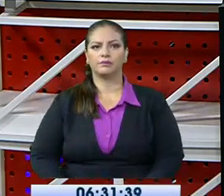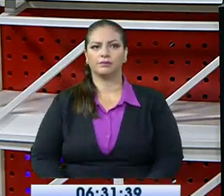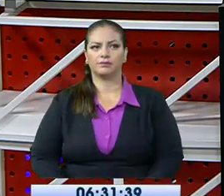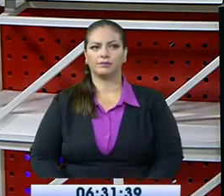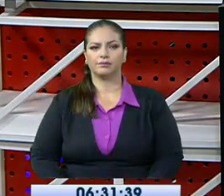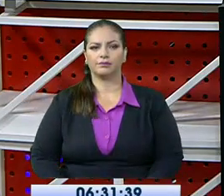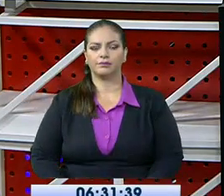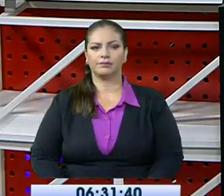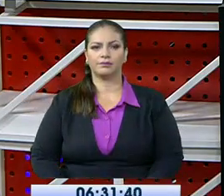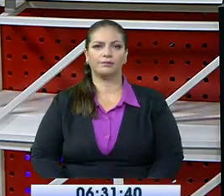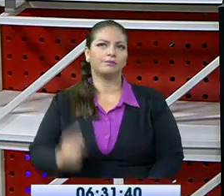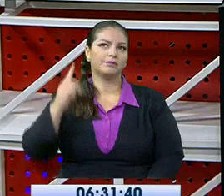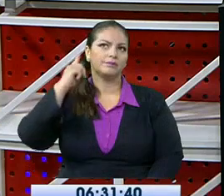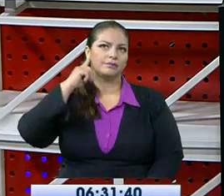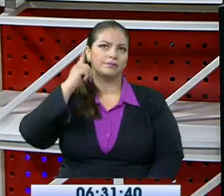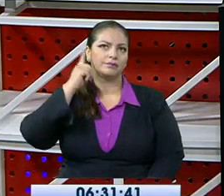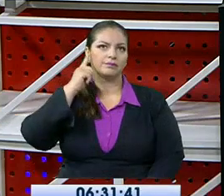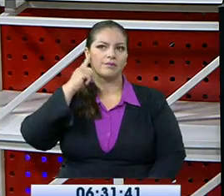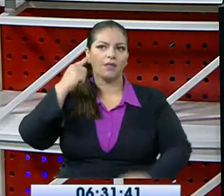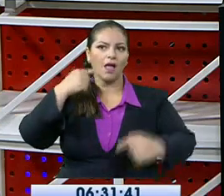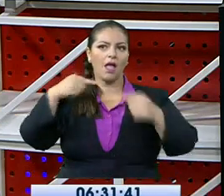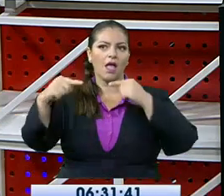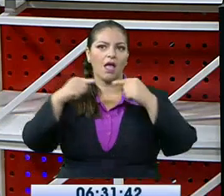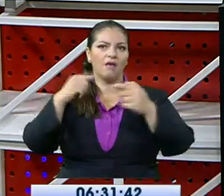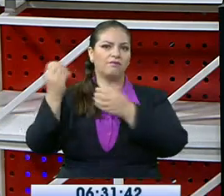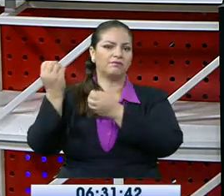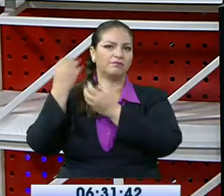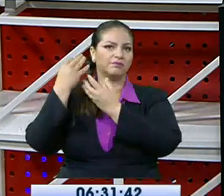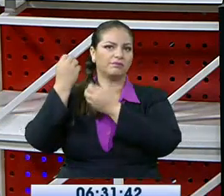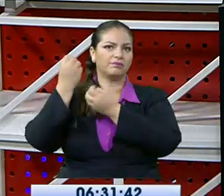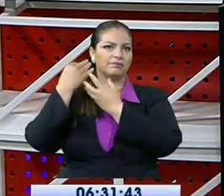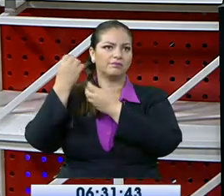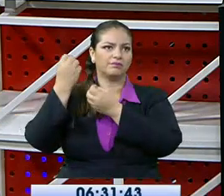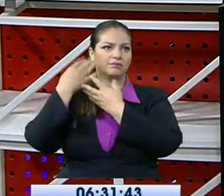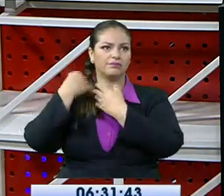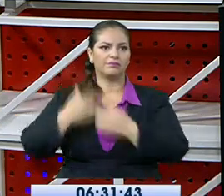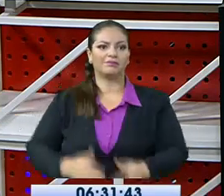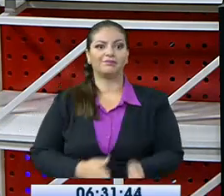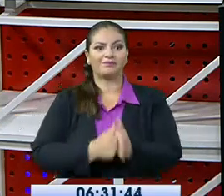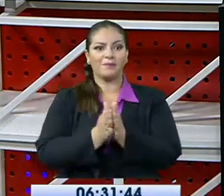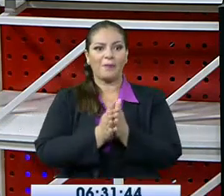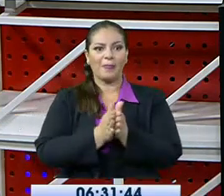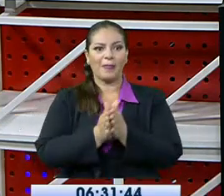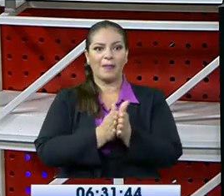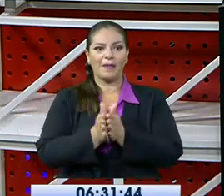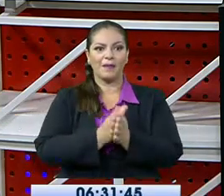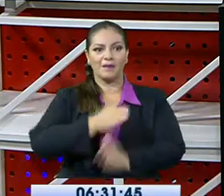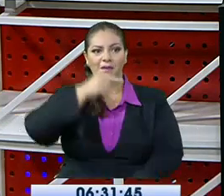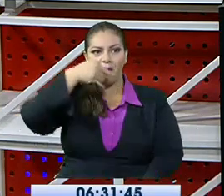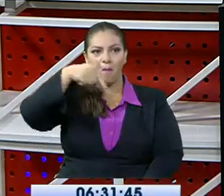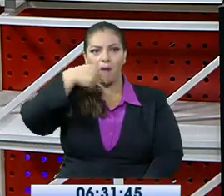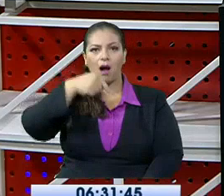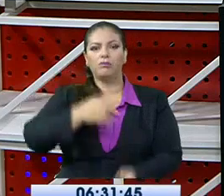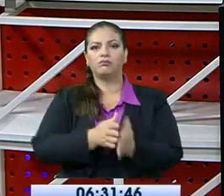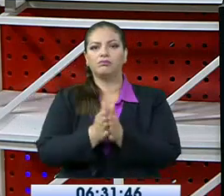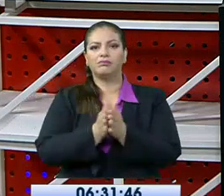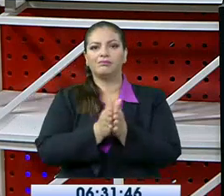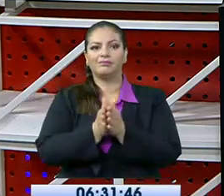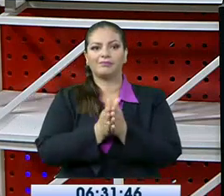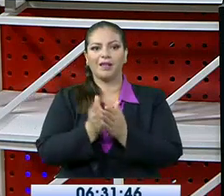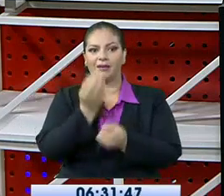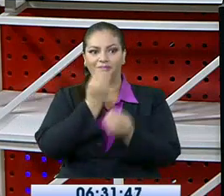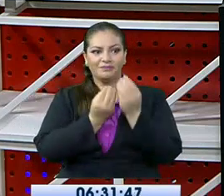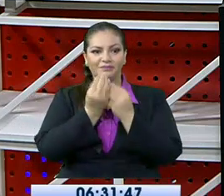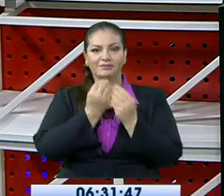Deje nomás. Si no, deje nomás, por favor. Ya lo veo que usted se estaba ilusionando, ¿viste? ¿Cómo es pero eso? Con el pavo. Ah, ya. Valga la aclaración, entonces. Valga